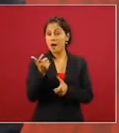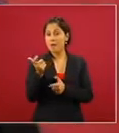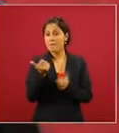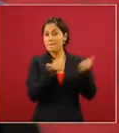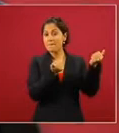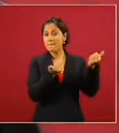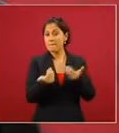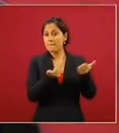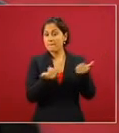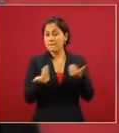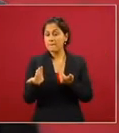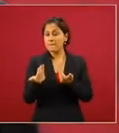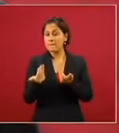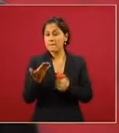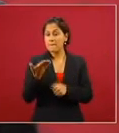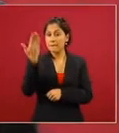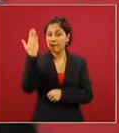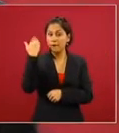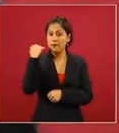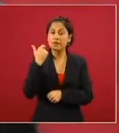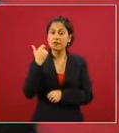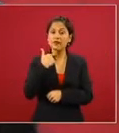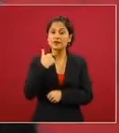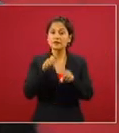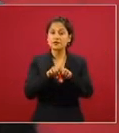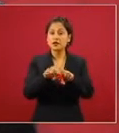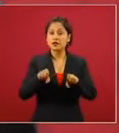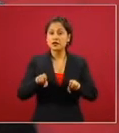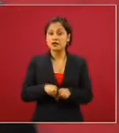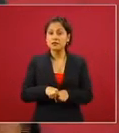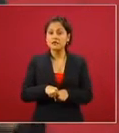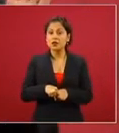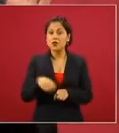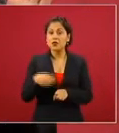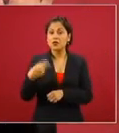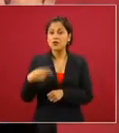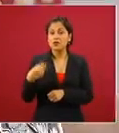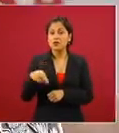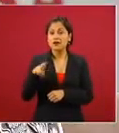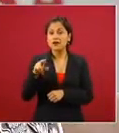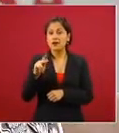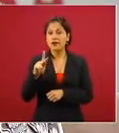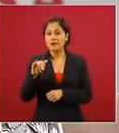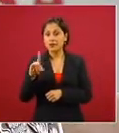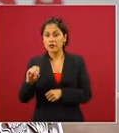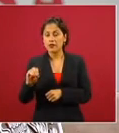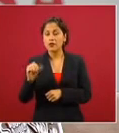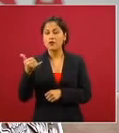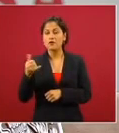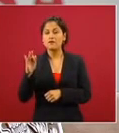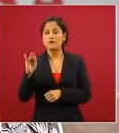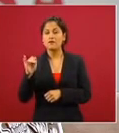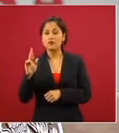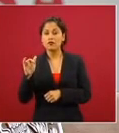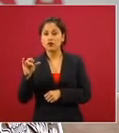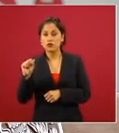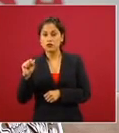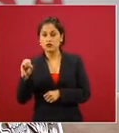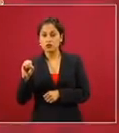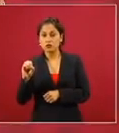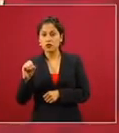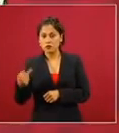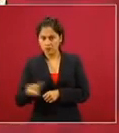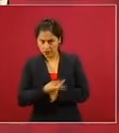en el operativo de Rápido y Furioso. Nada más eso. ¿Y por qué lo